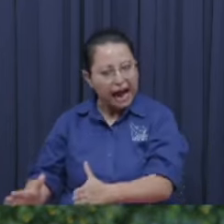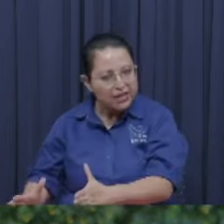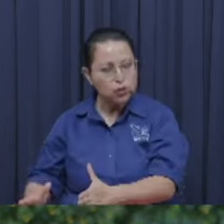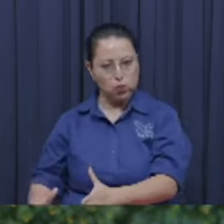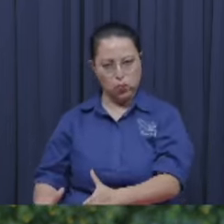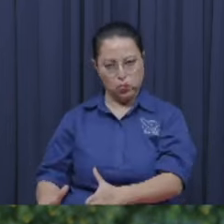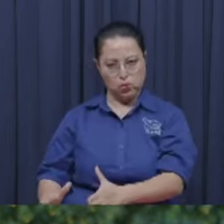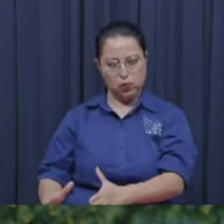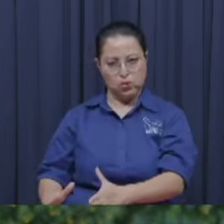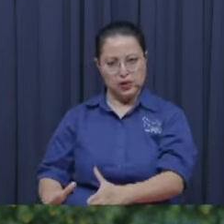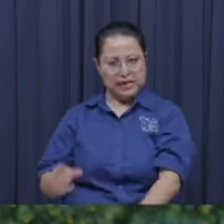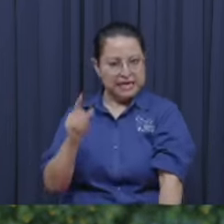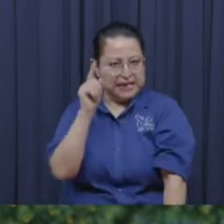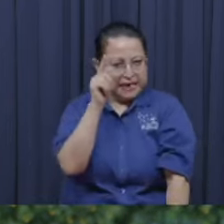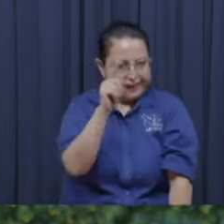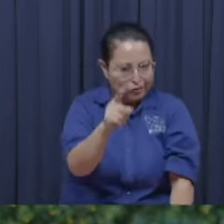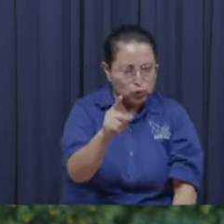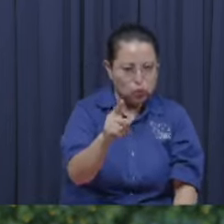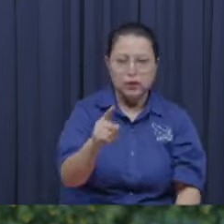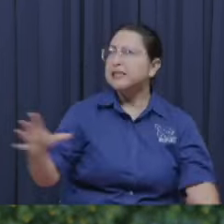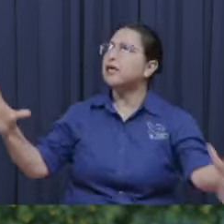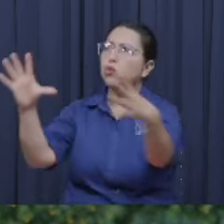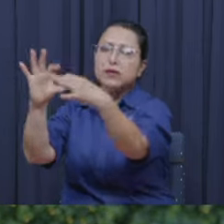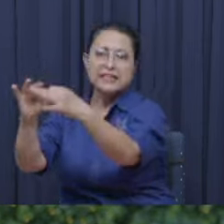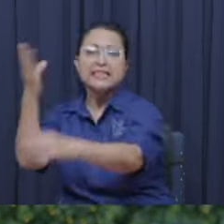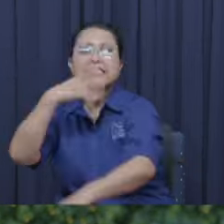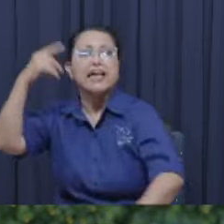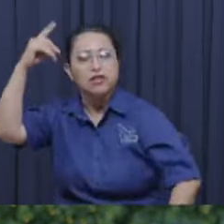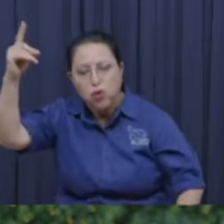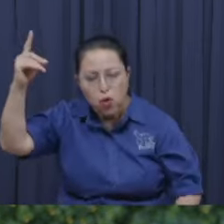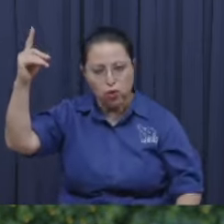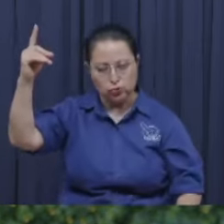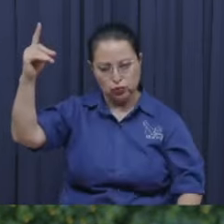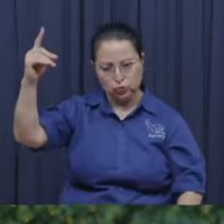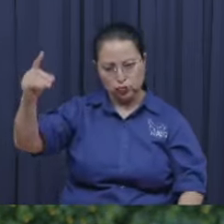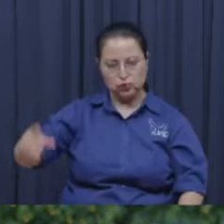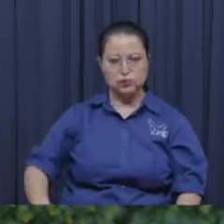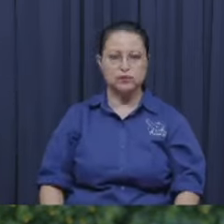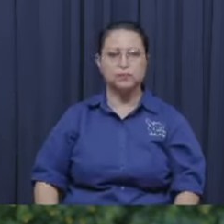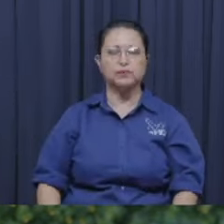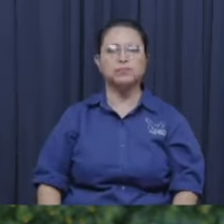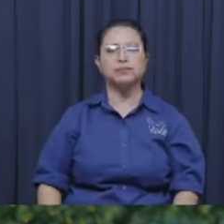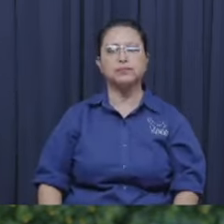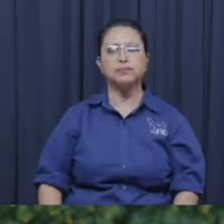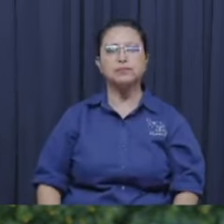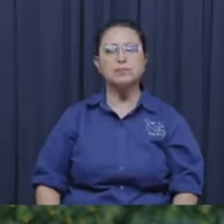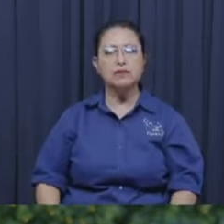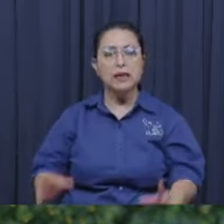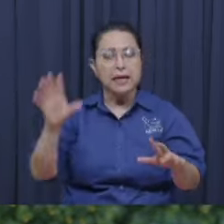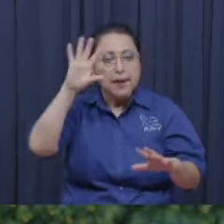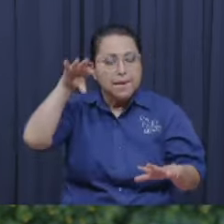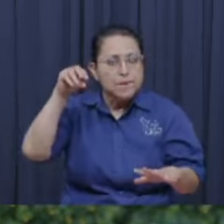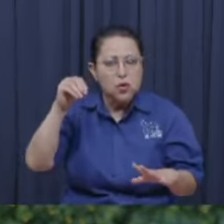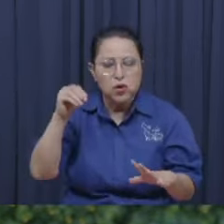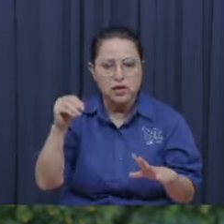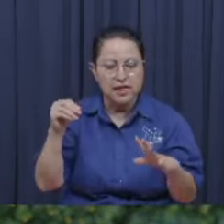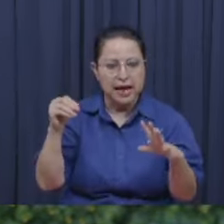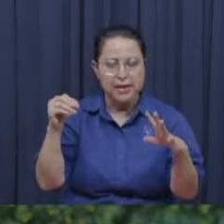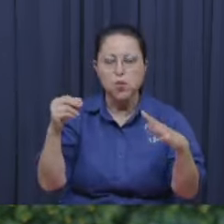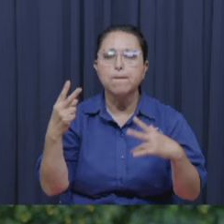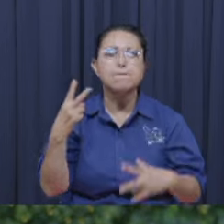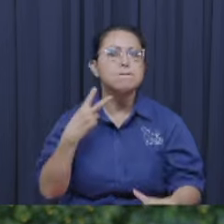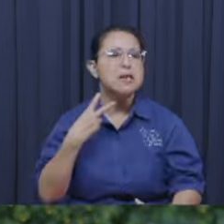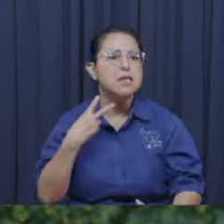misma expectativa ante una cuestión de una magnitud tan elevada de